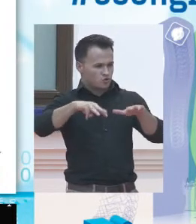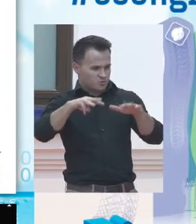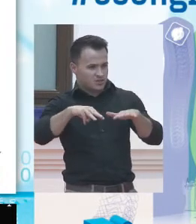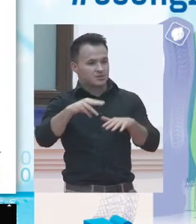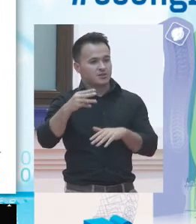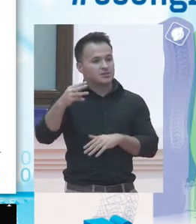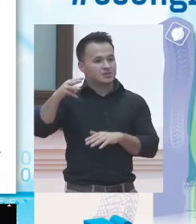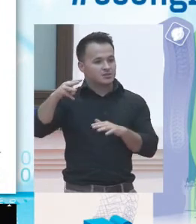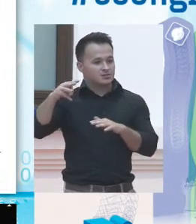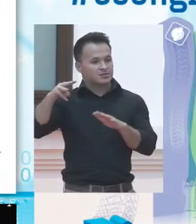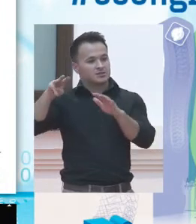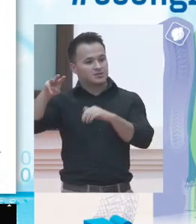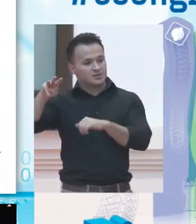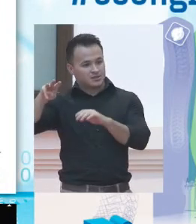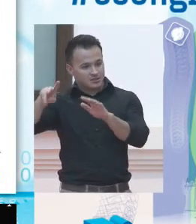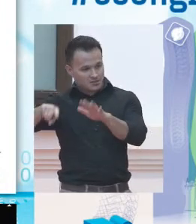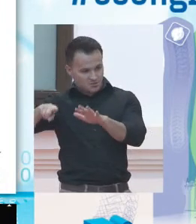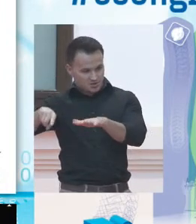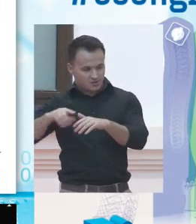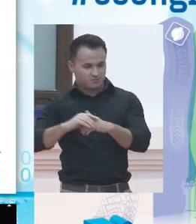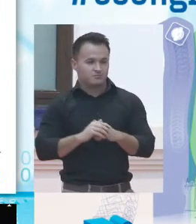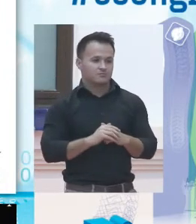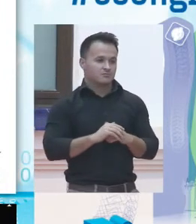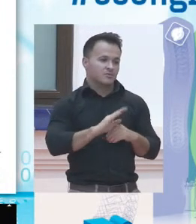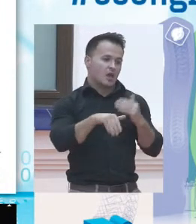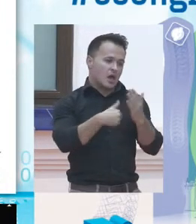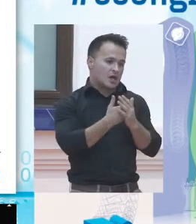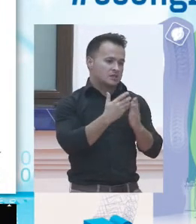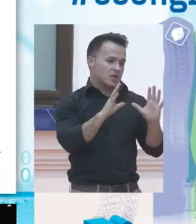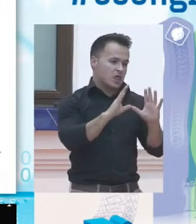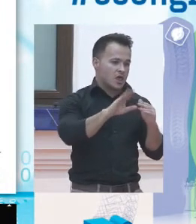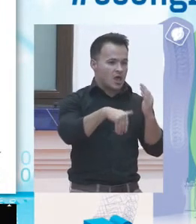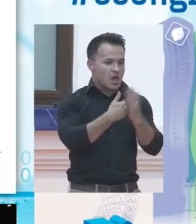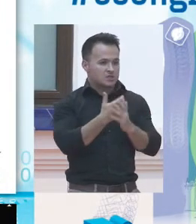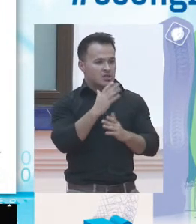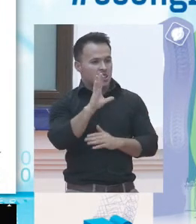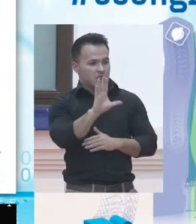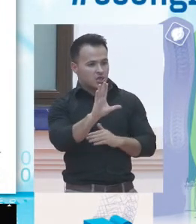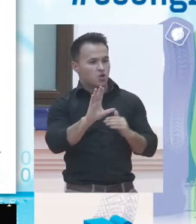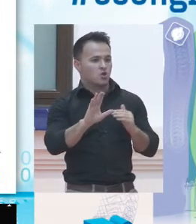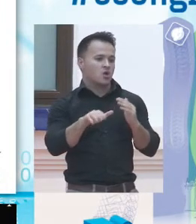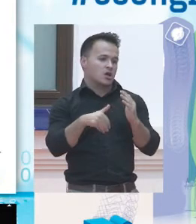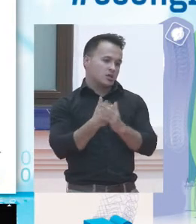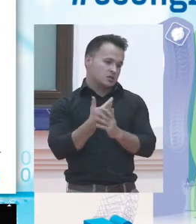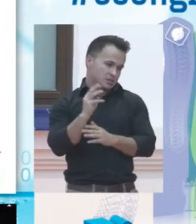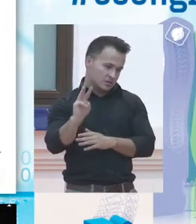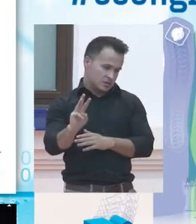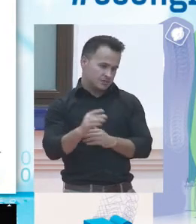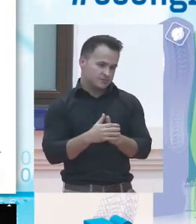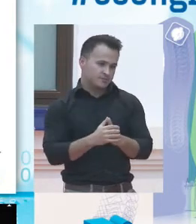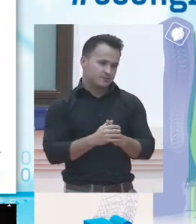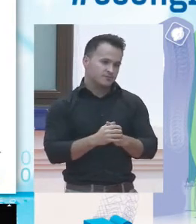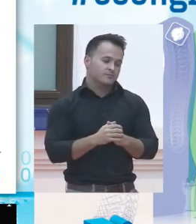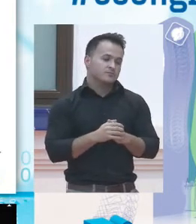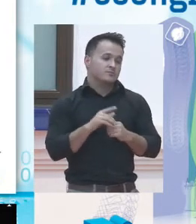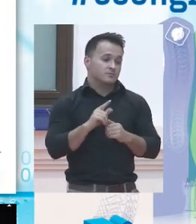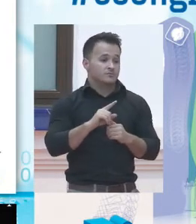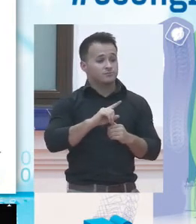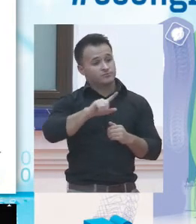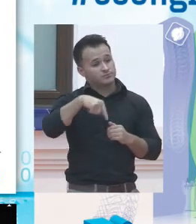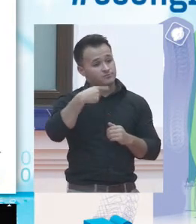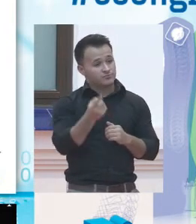en las cuales se van a recibir hasta 10, hasta 5 y hasta 3, que es la continuación una de otra, pilotos